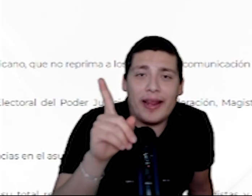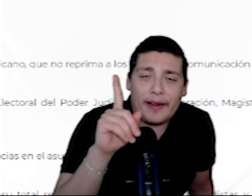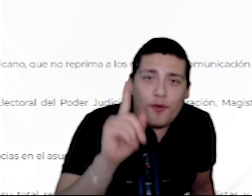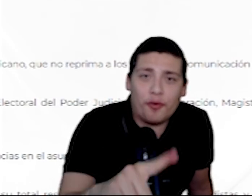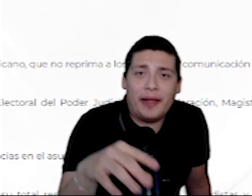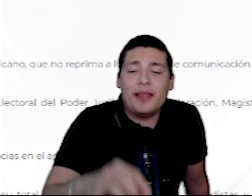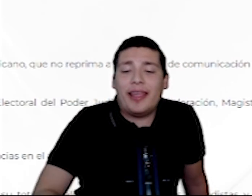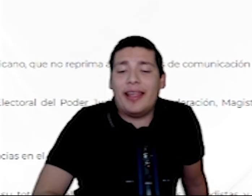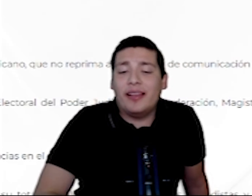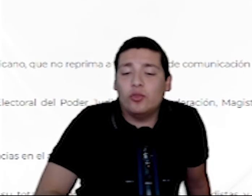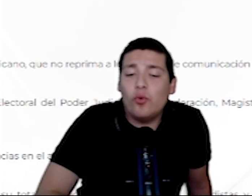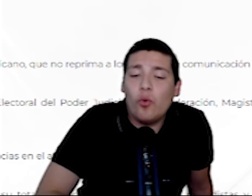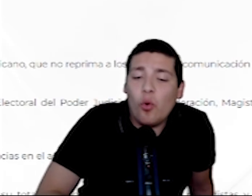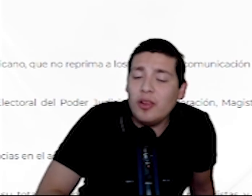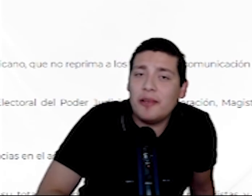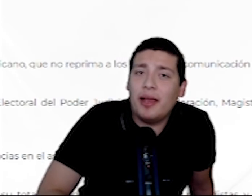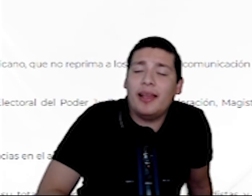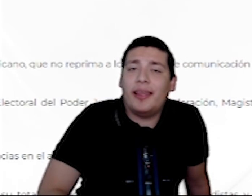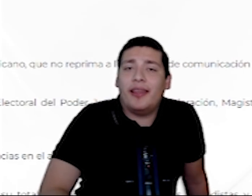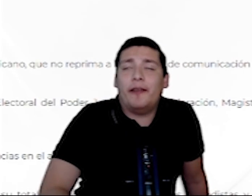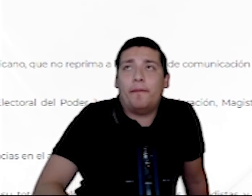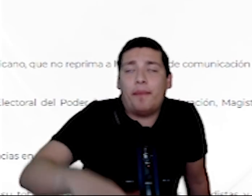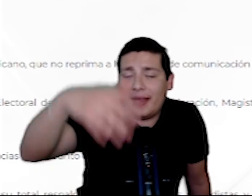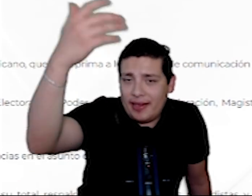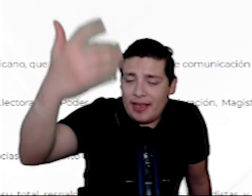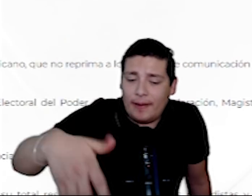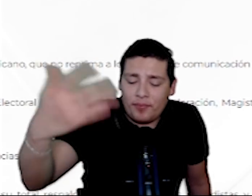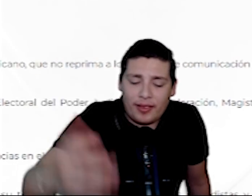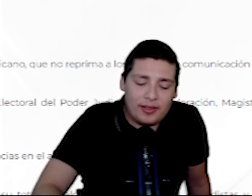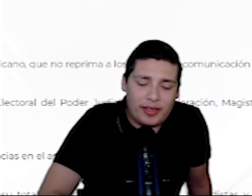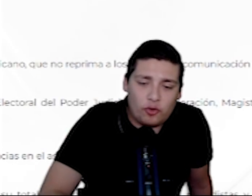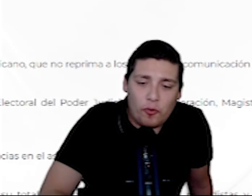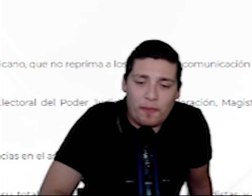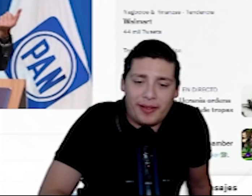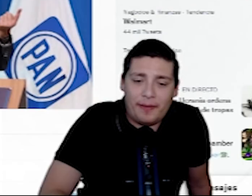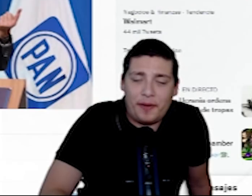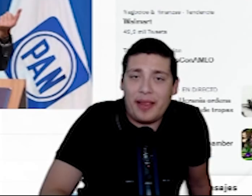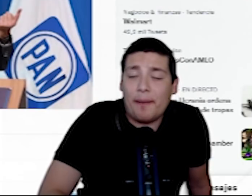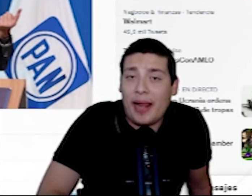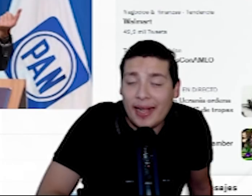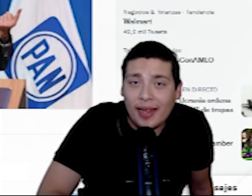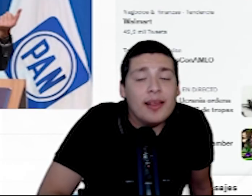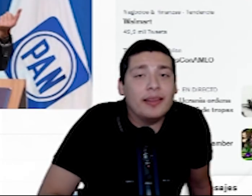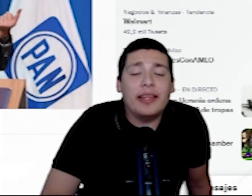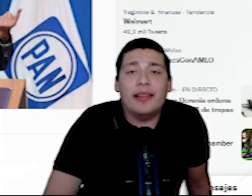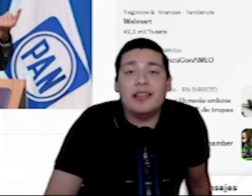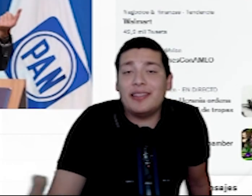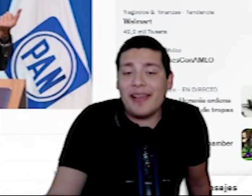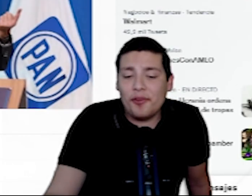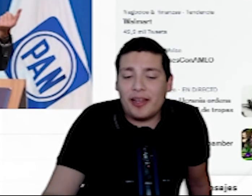realizó el Reforma en su última página, en su primera plana,